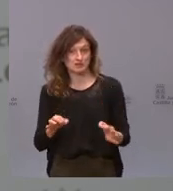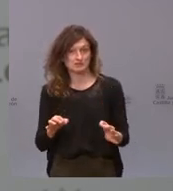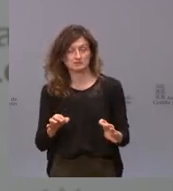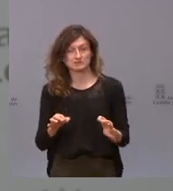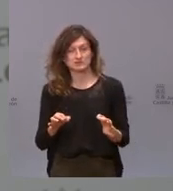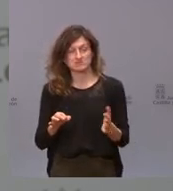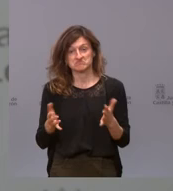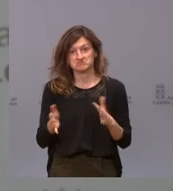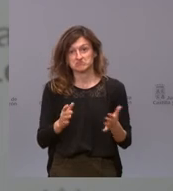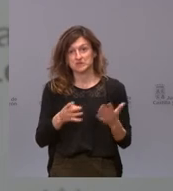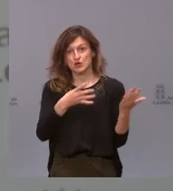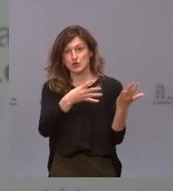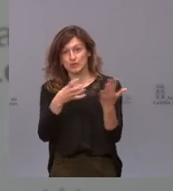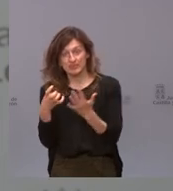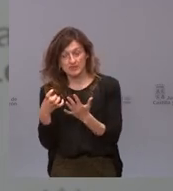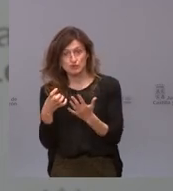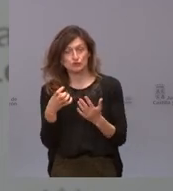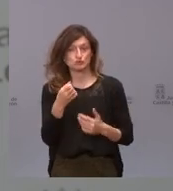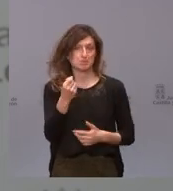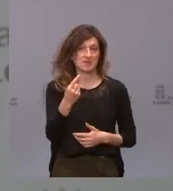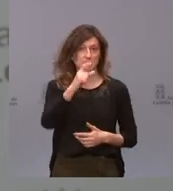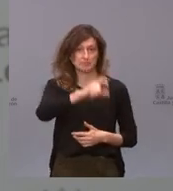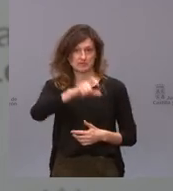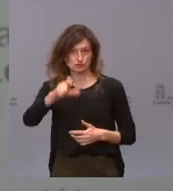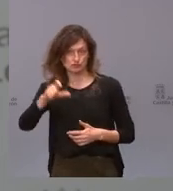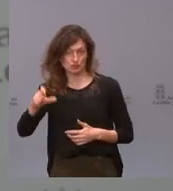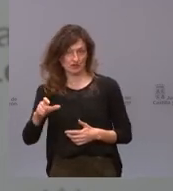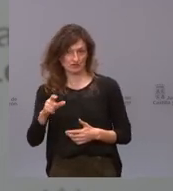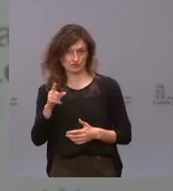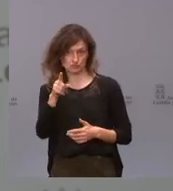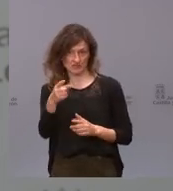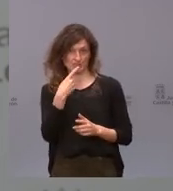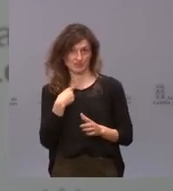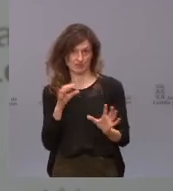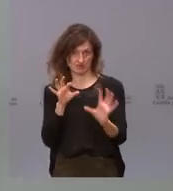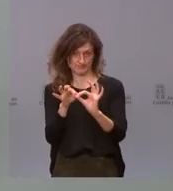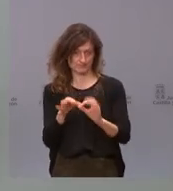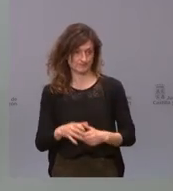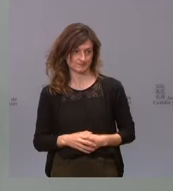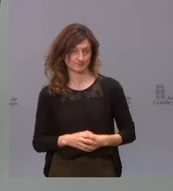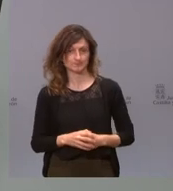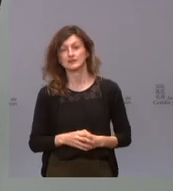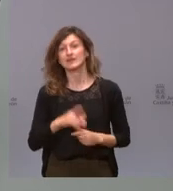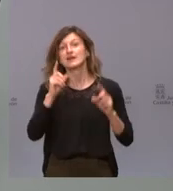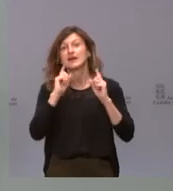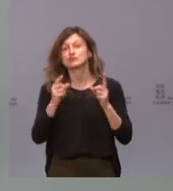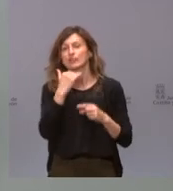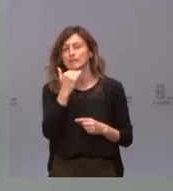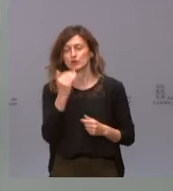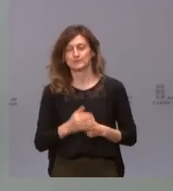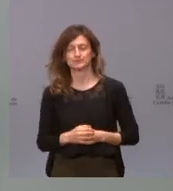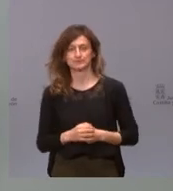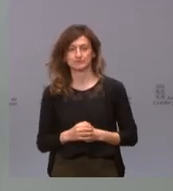operación estarían entre los 900 y 1000 personas en relación con lo que usted señala en el caso de zamora si yo